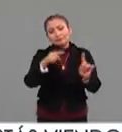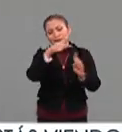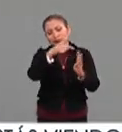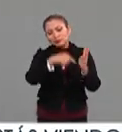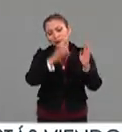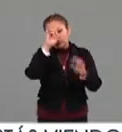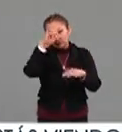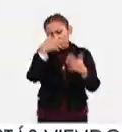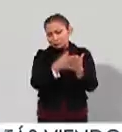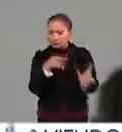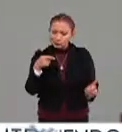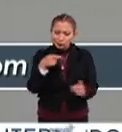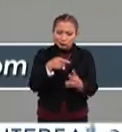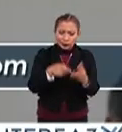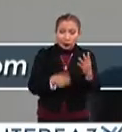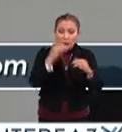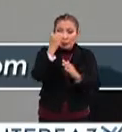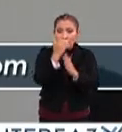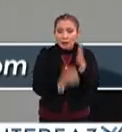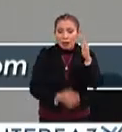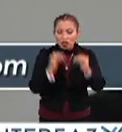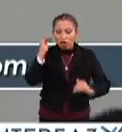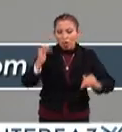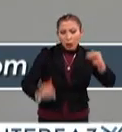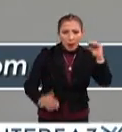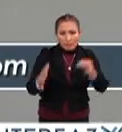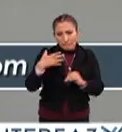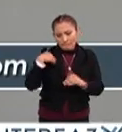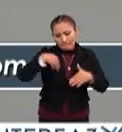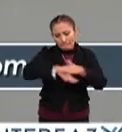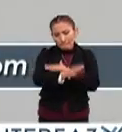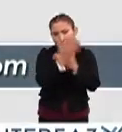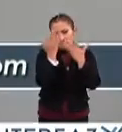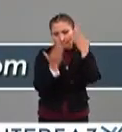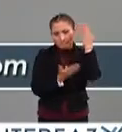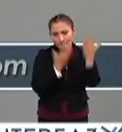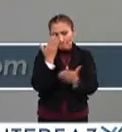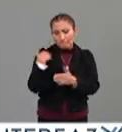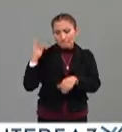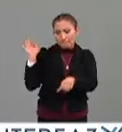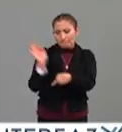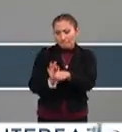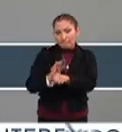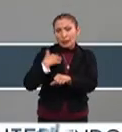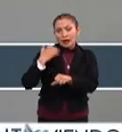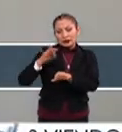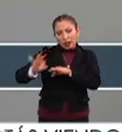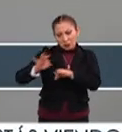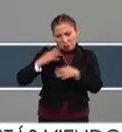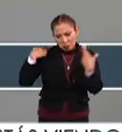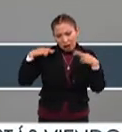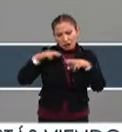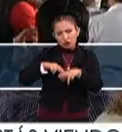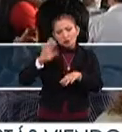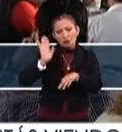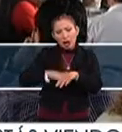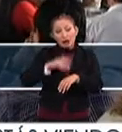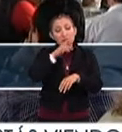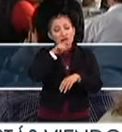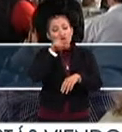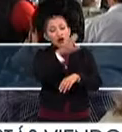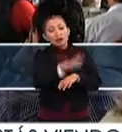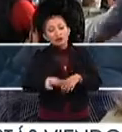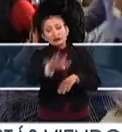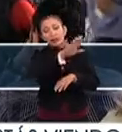diversas iniciativas enfocadas a reducir las desigualdades en el acceso a la educación, fortalecer el trabajo de los docentes, mejorar